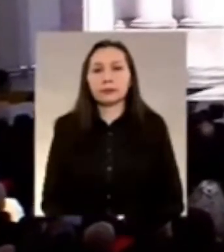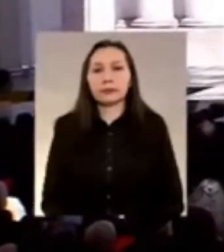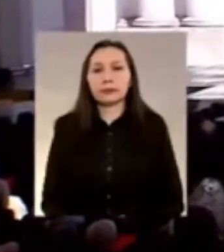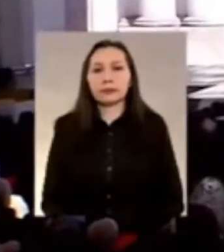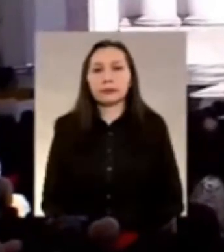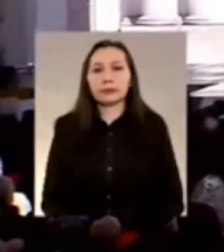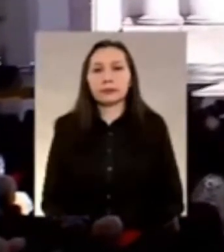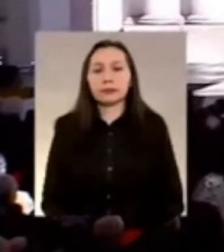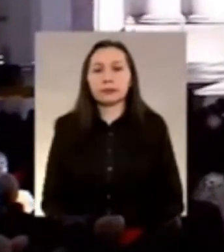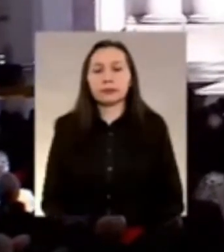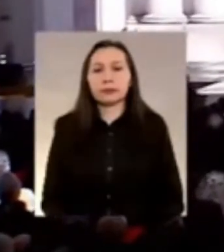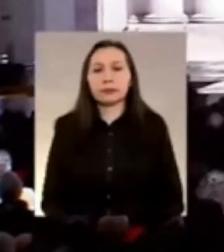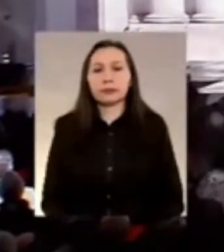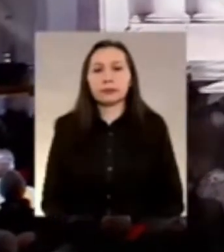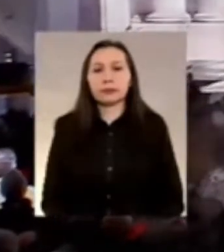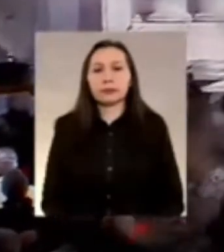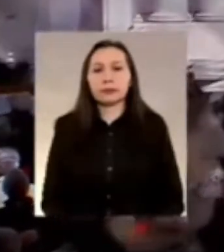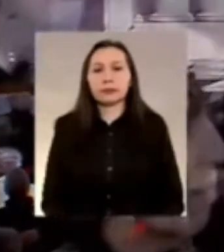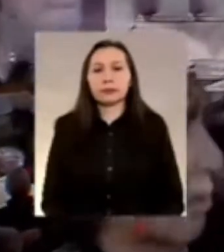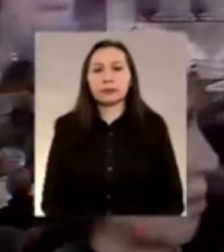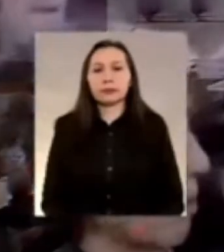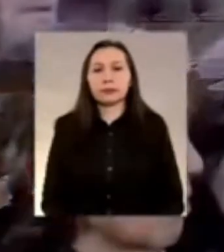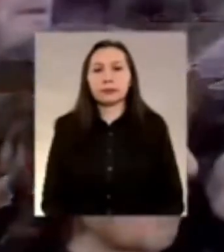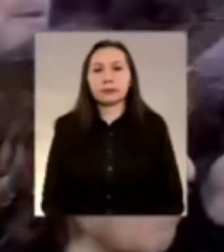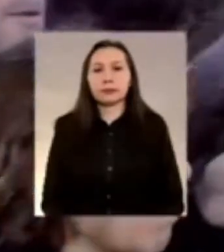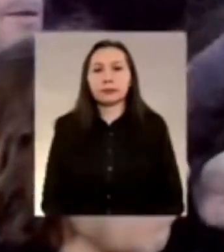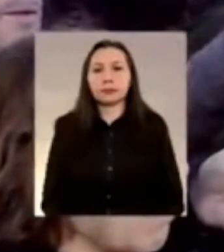héroes, héroes de la patria grande.